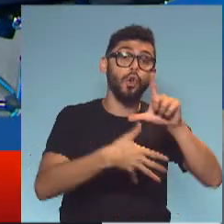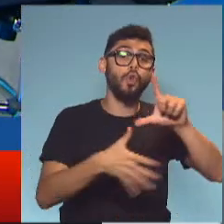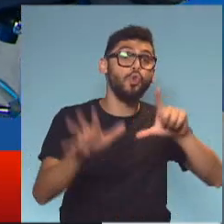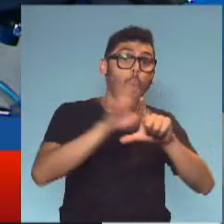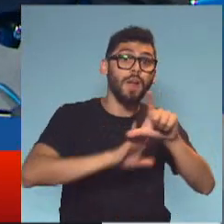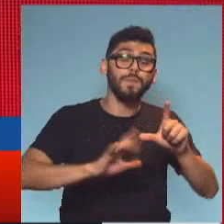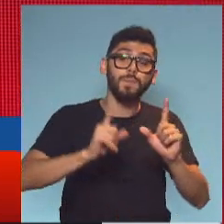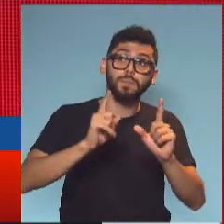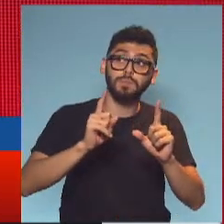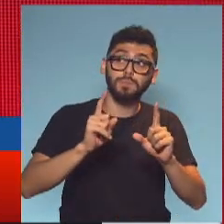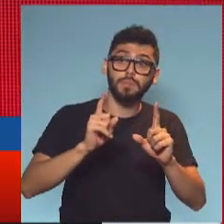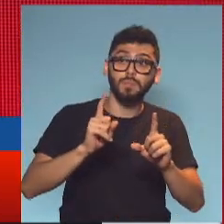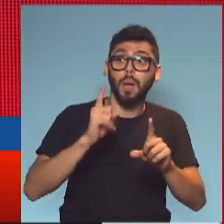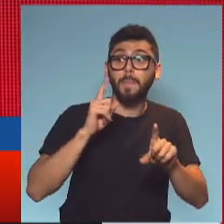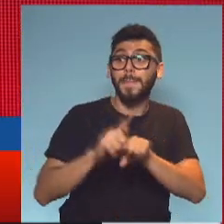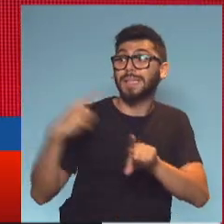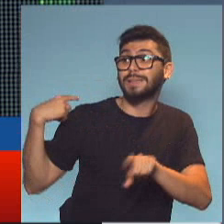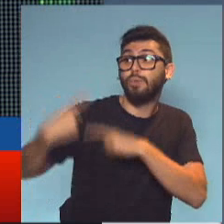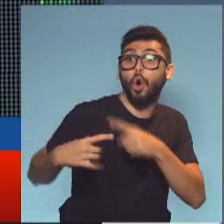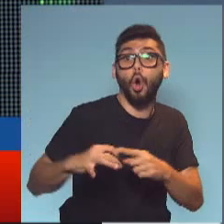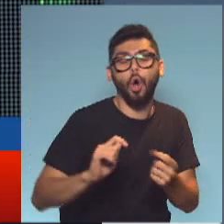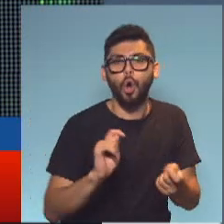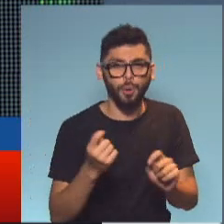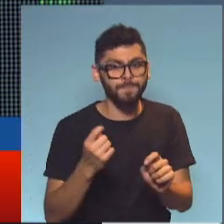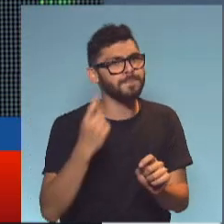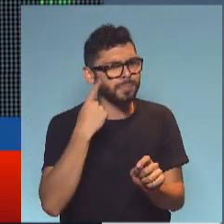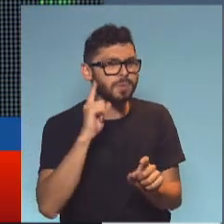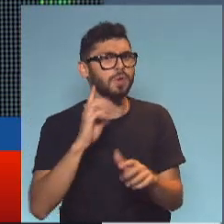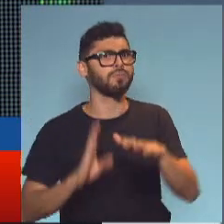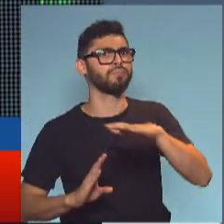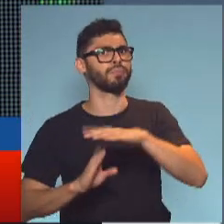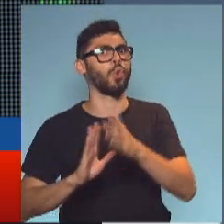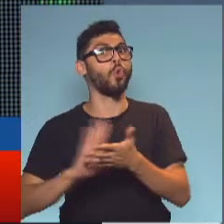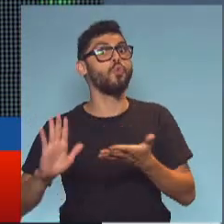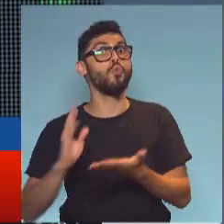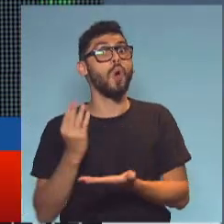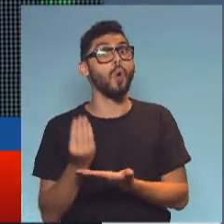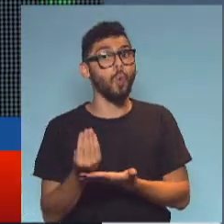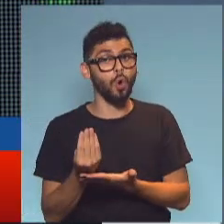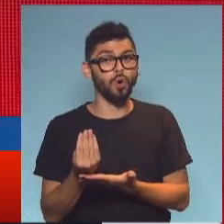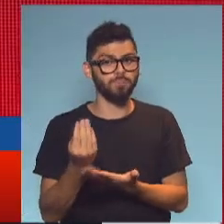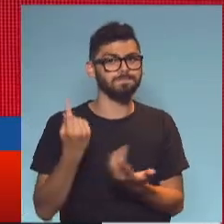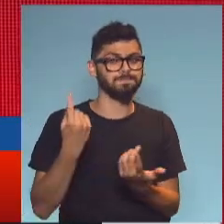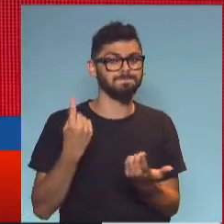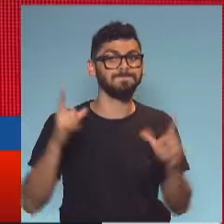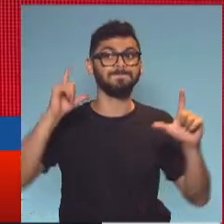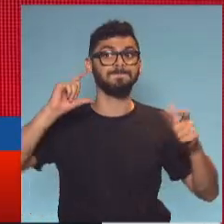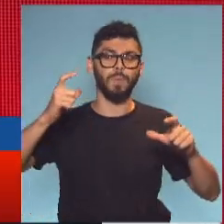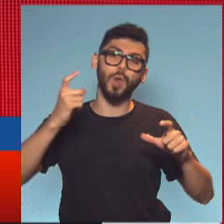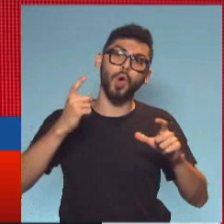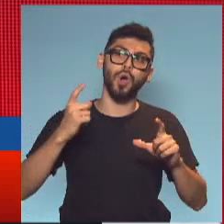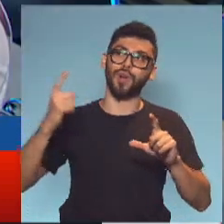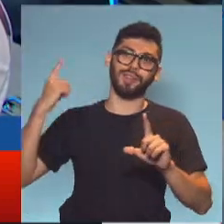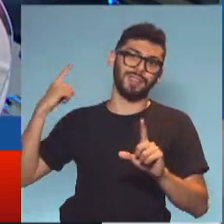del color que tuvo hace algunos años. Sí, con nuevos liderazgos también, eso es importante porque tenemos otras siempre figuras, apoyados ¿no? por aquellos líderes. Sí, ¿no?